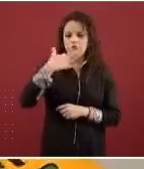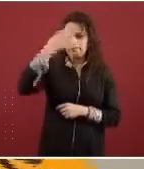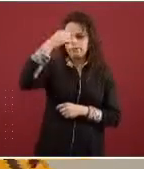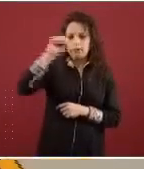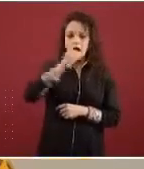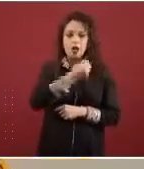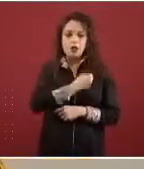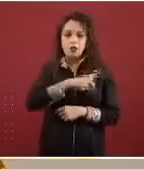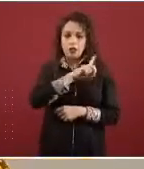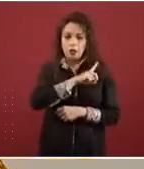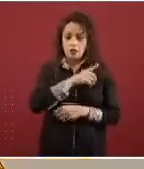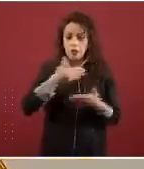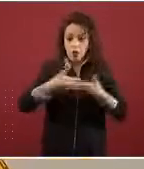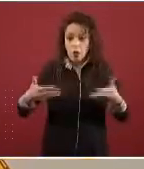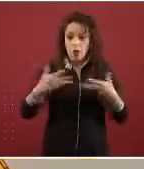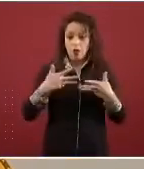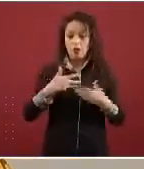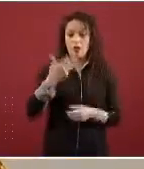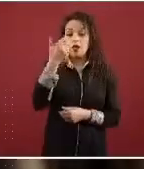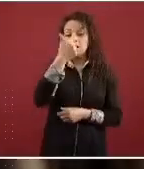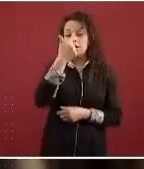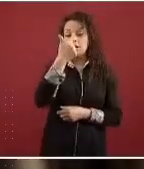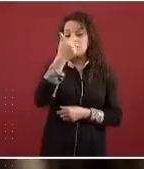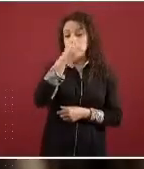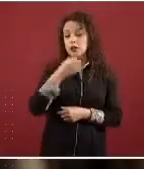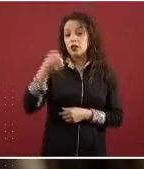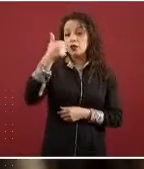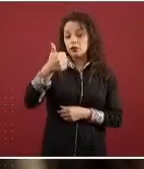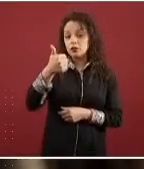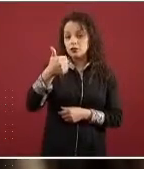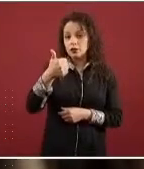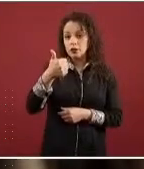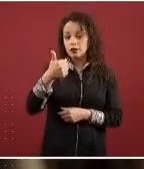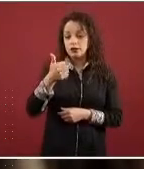momento 606 en total. Estos